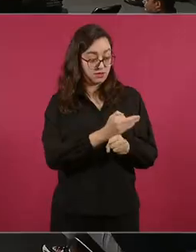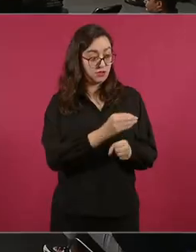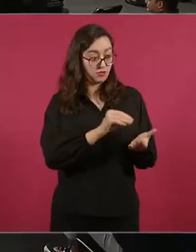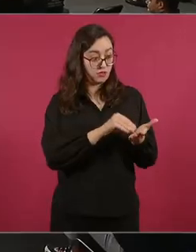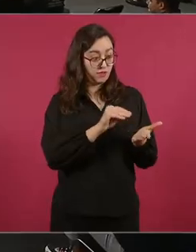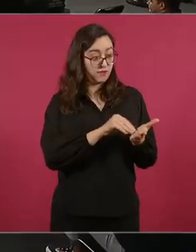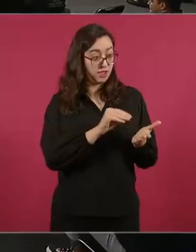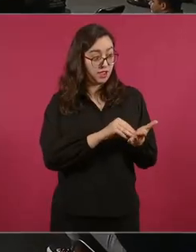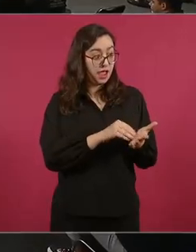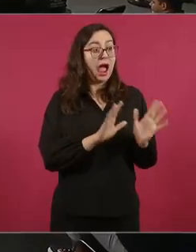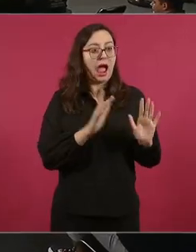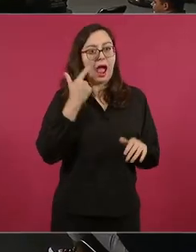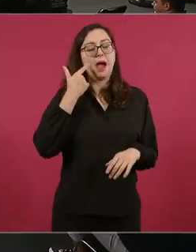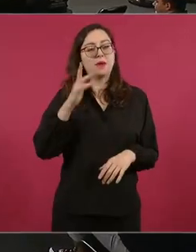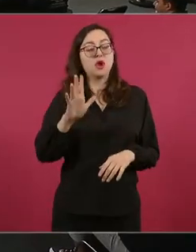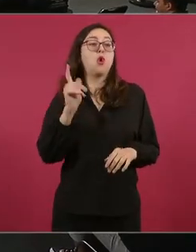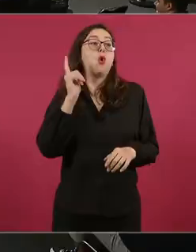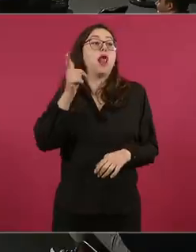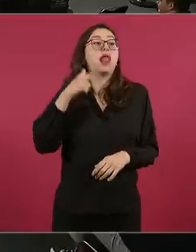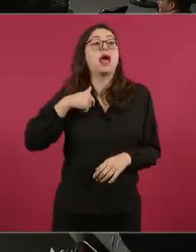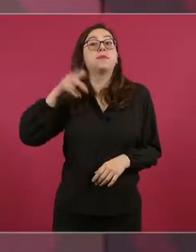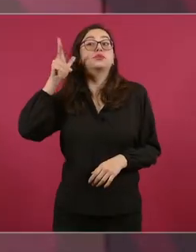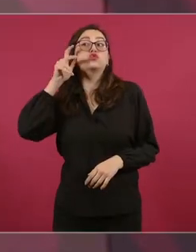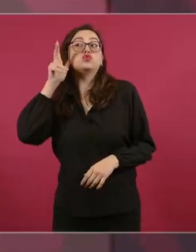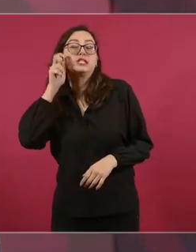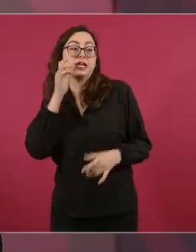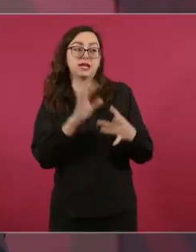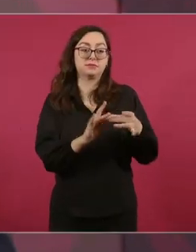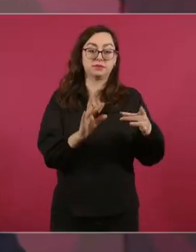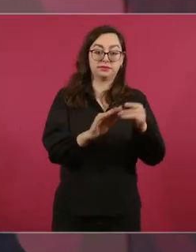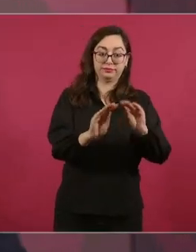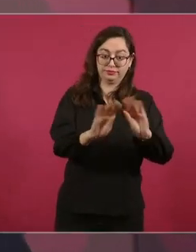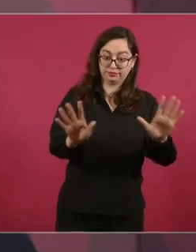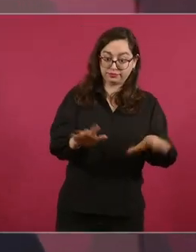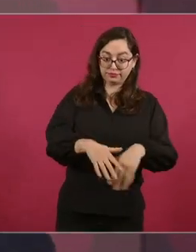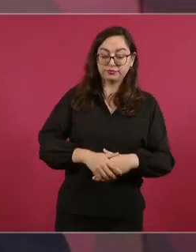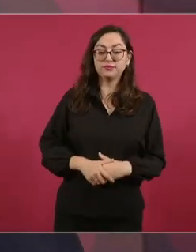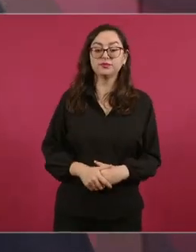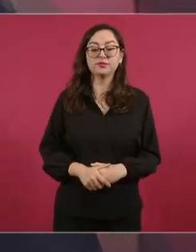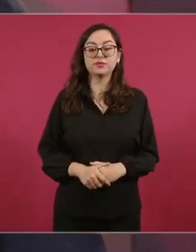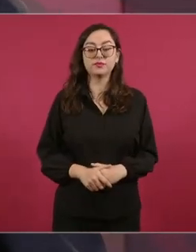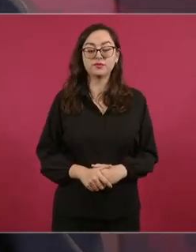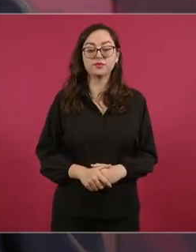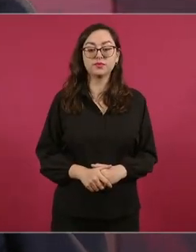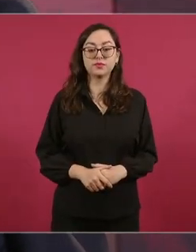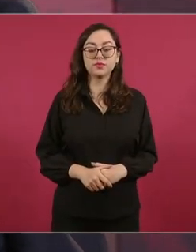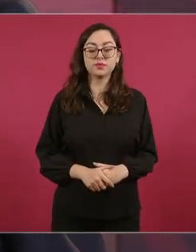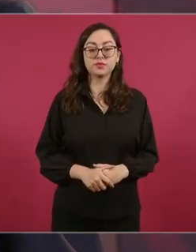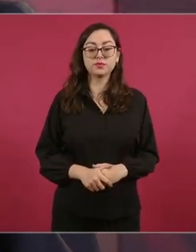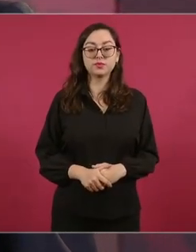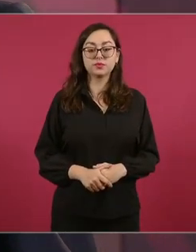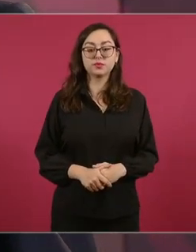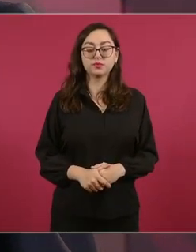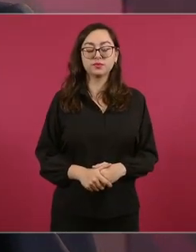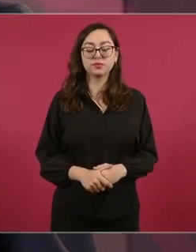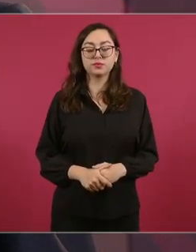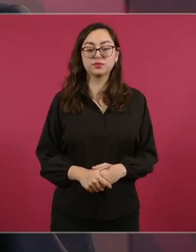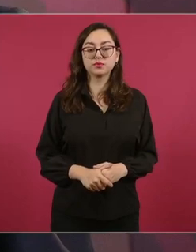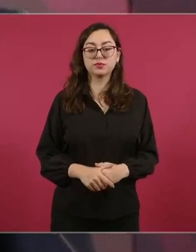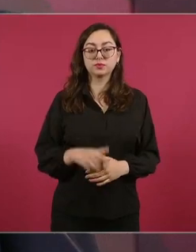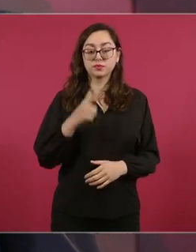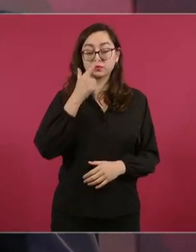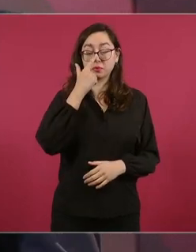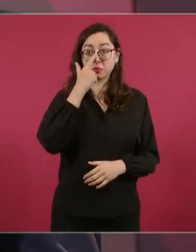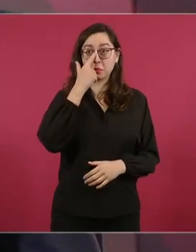Ah, pues puede ser que lo aclare. Le hizo una muy buena entrevista Carmen Aristegui